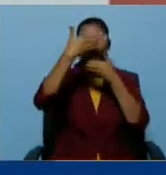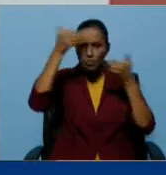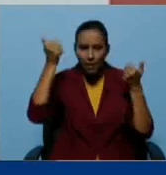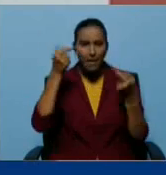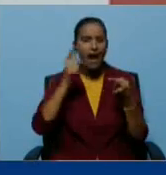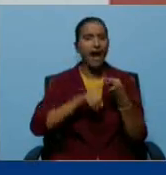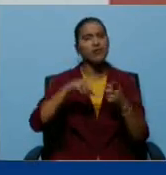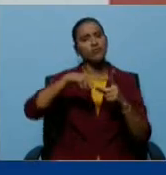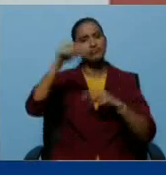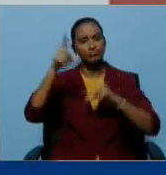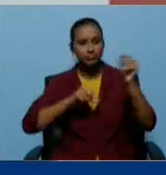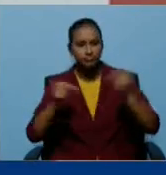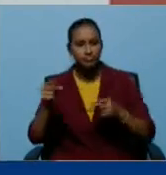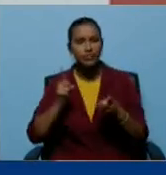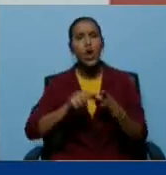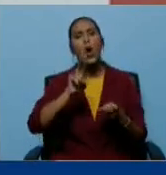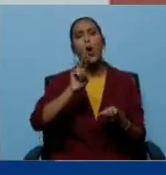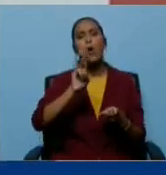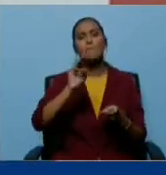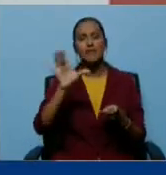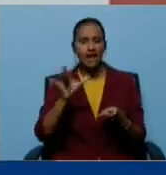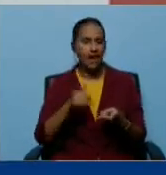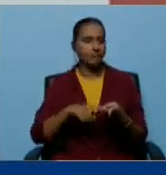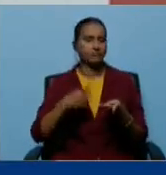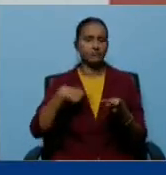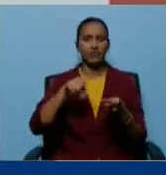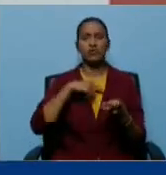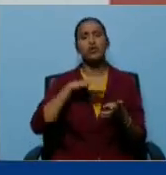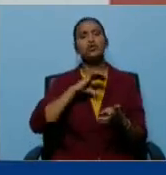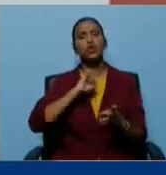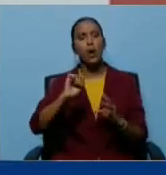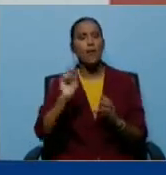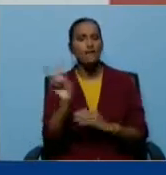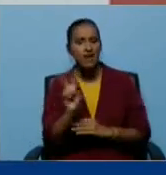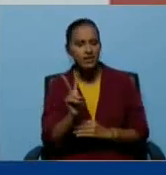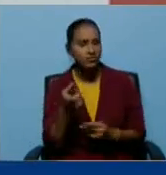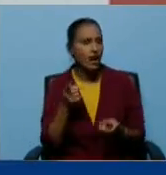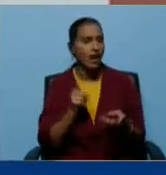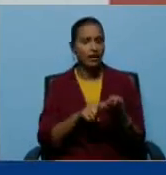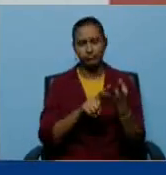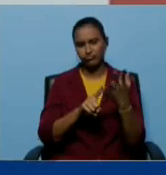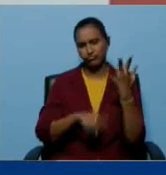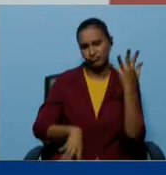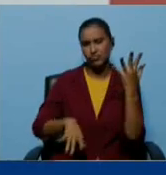PPT, Somos Venezuela, Futuro, Enamórate, los más jovencitos, pues.